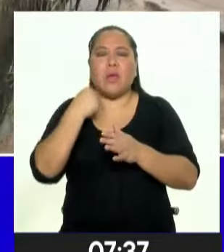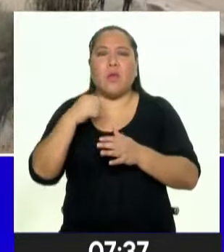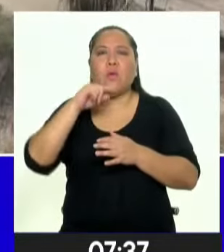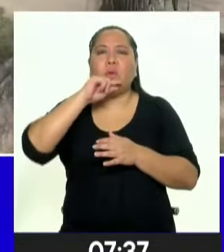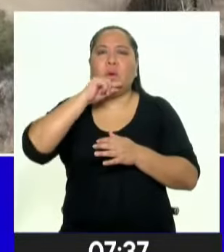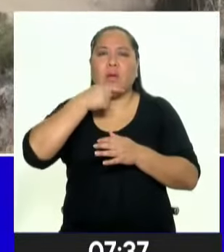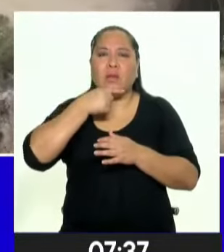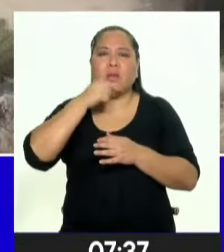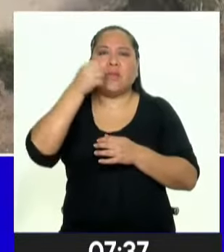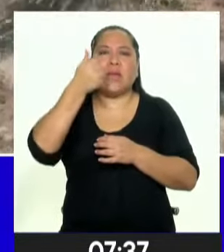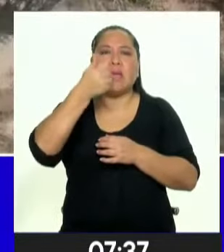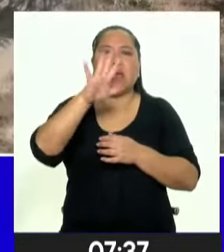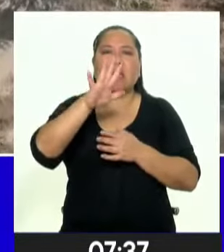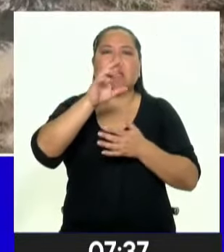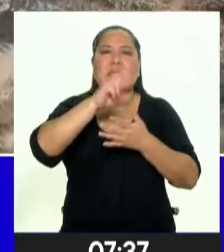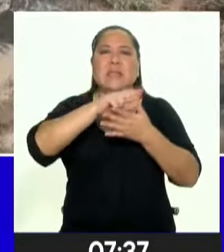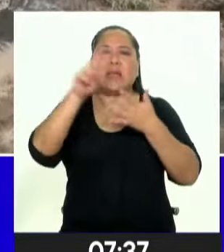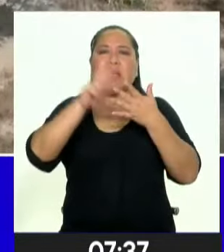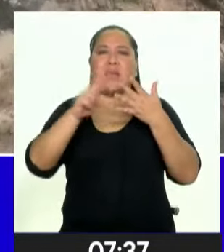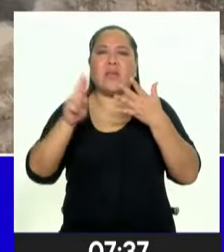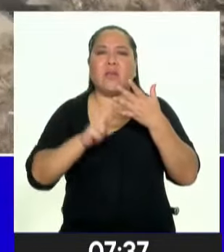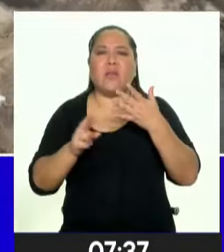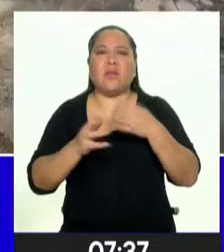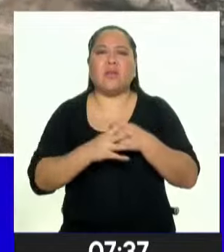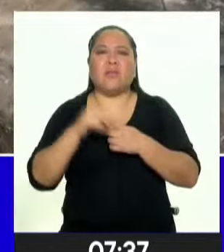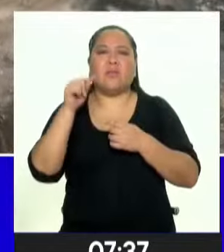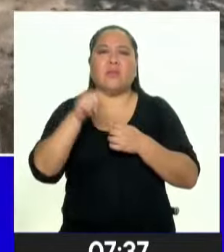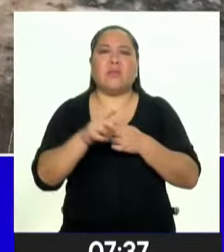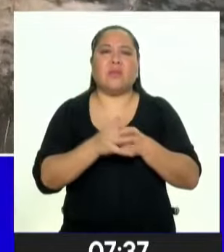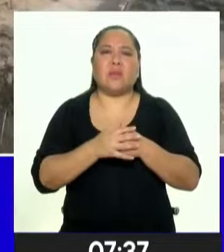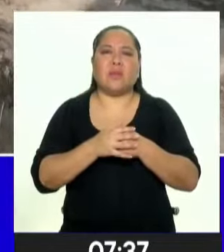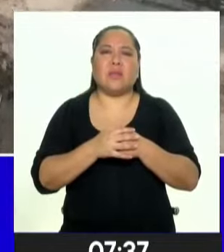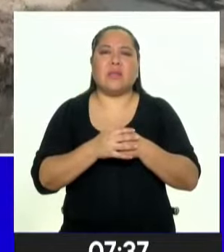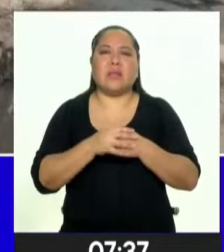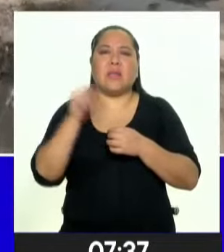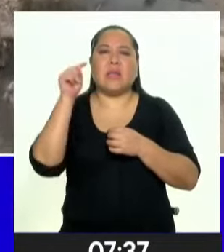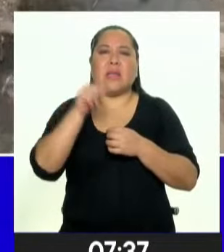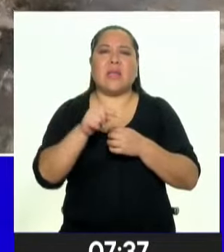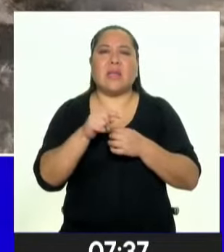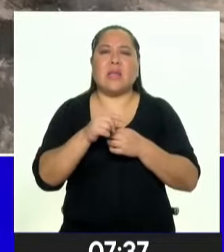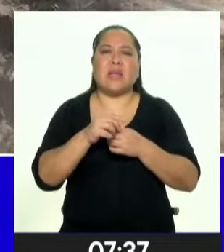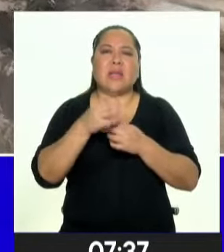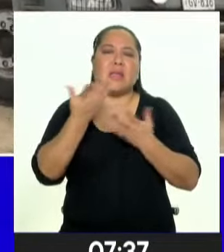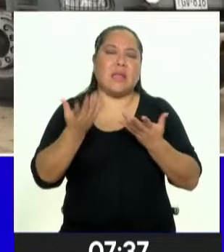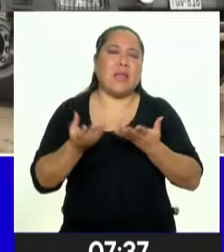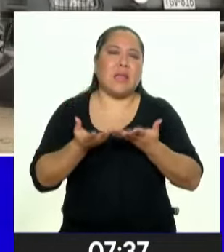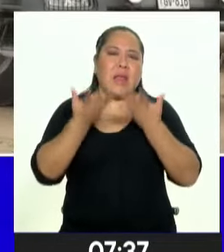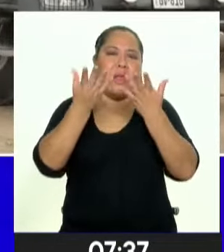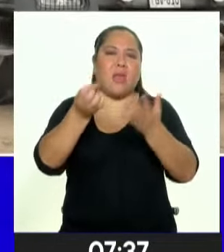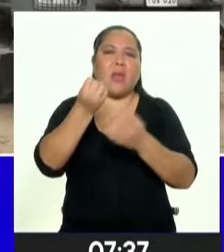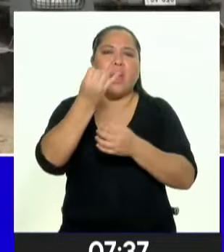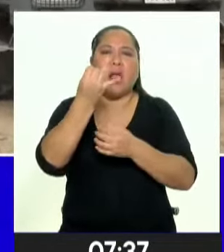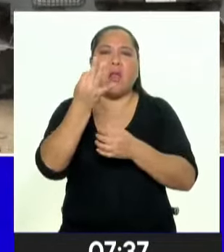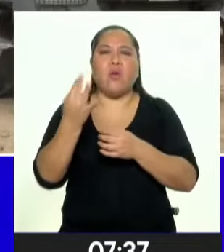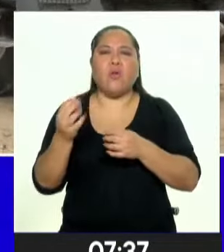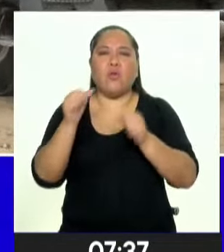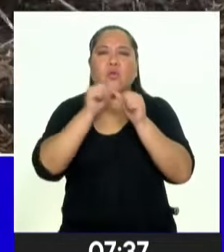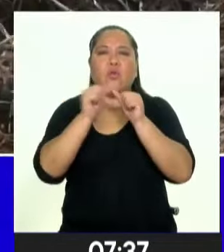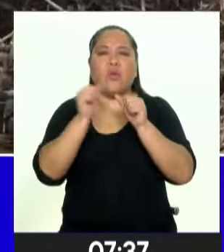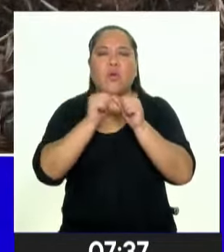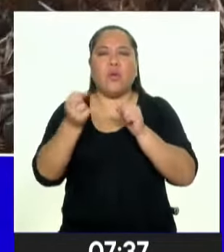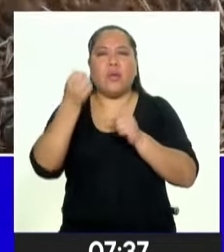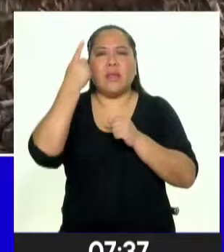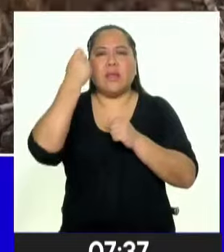quince regiones así que básicamente te he dado algunas cifras para para entender la magnitud